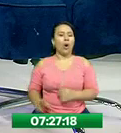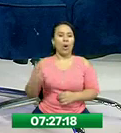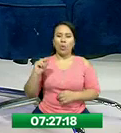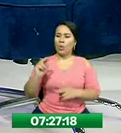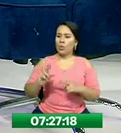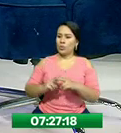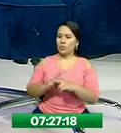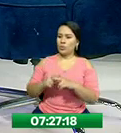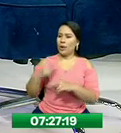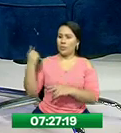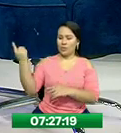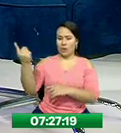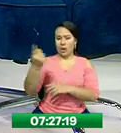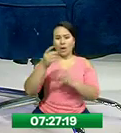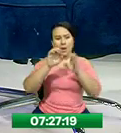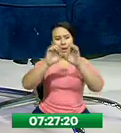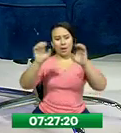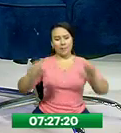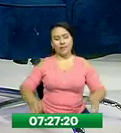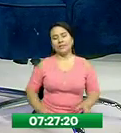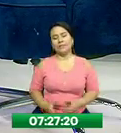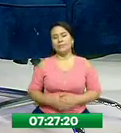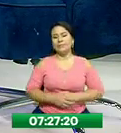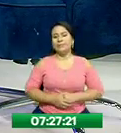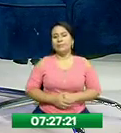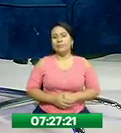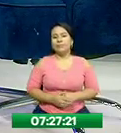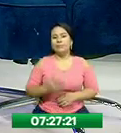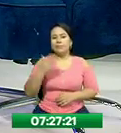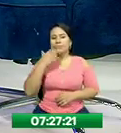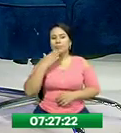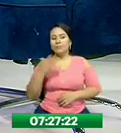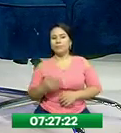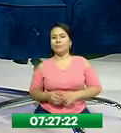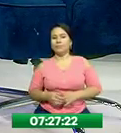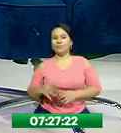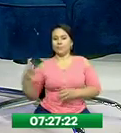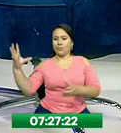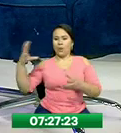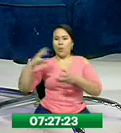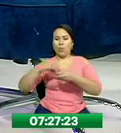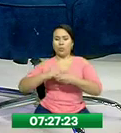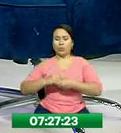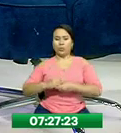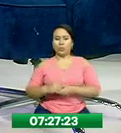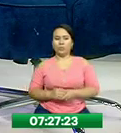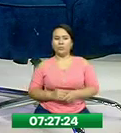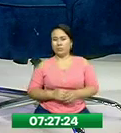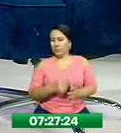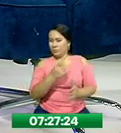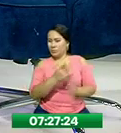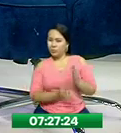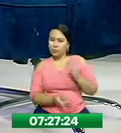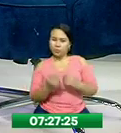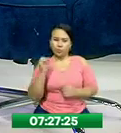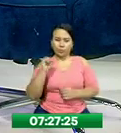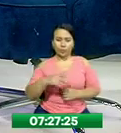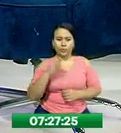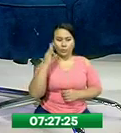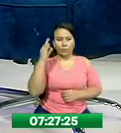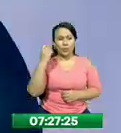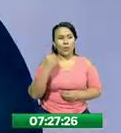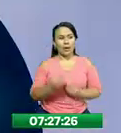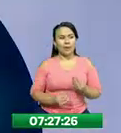en las empresas del Estado ecuatoriano, van a apostar por una concesión. ¿No es contraproducente? Es que,